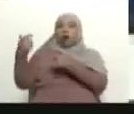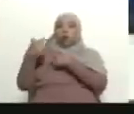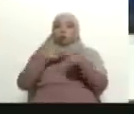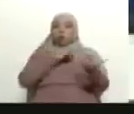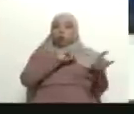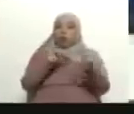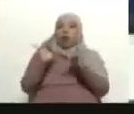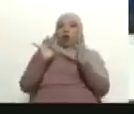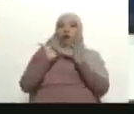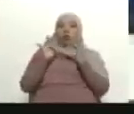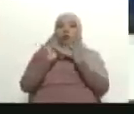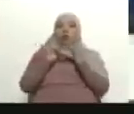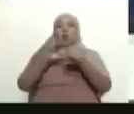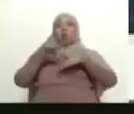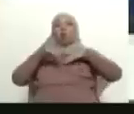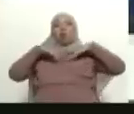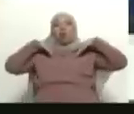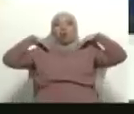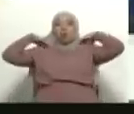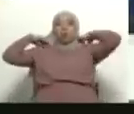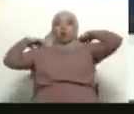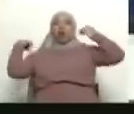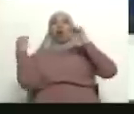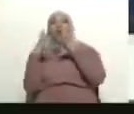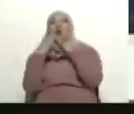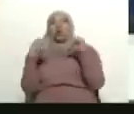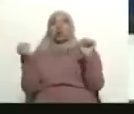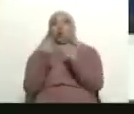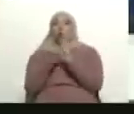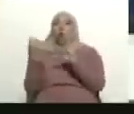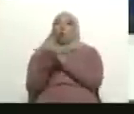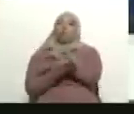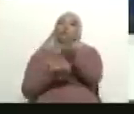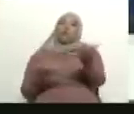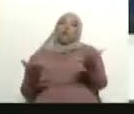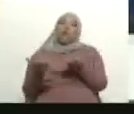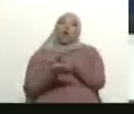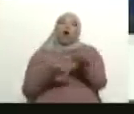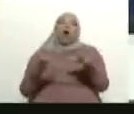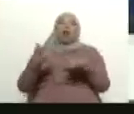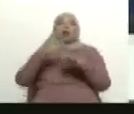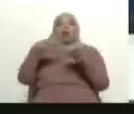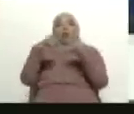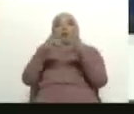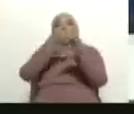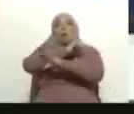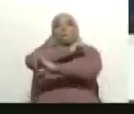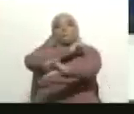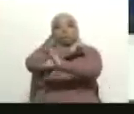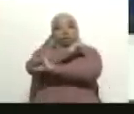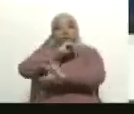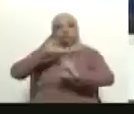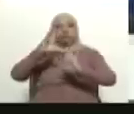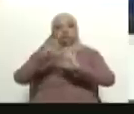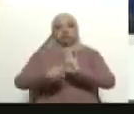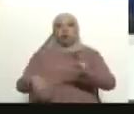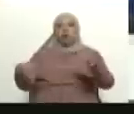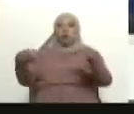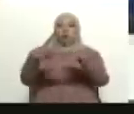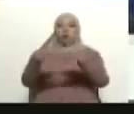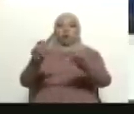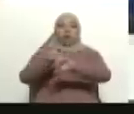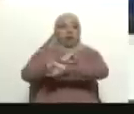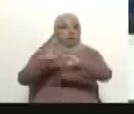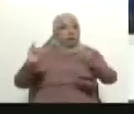directo contra todas las bandas criminales, pero contra todos los integrantes de esta banda criminal